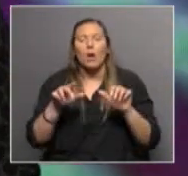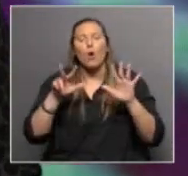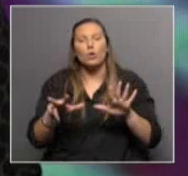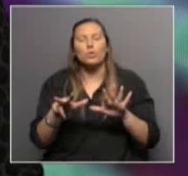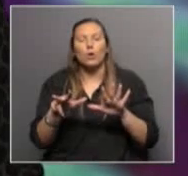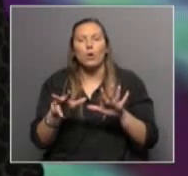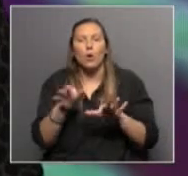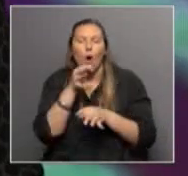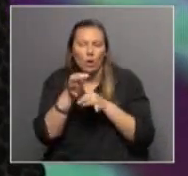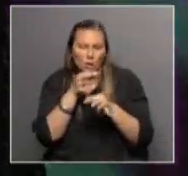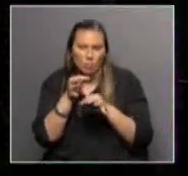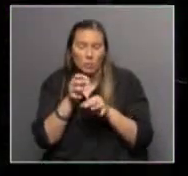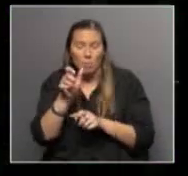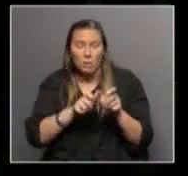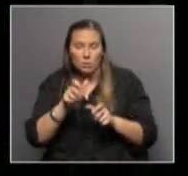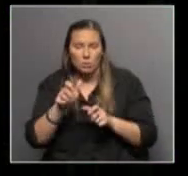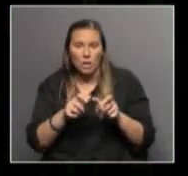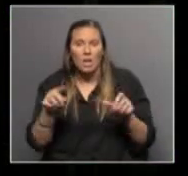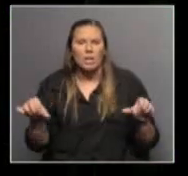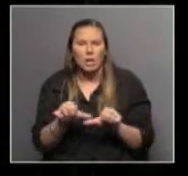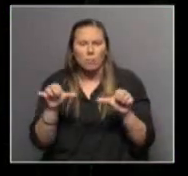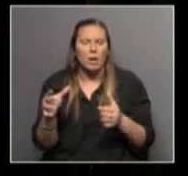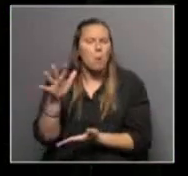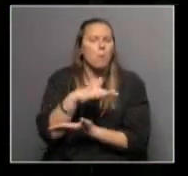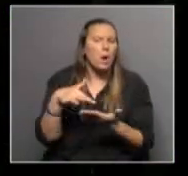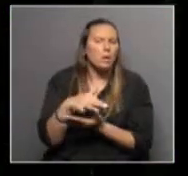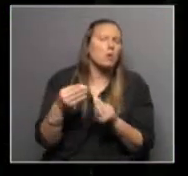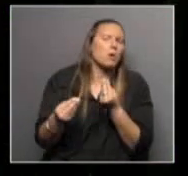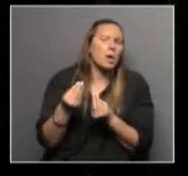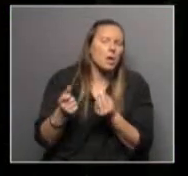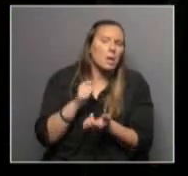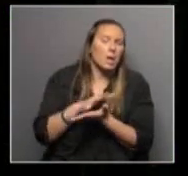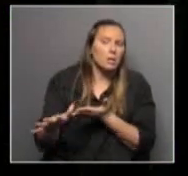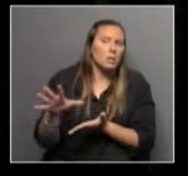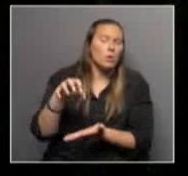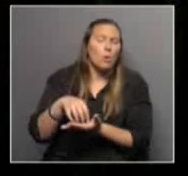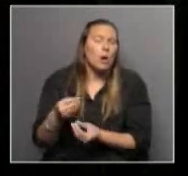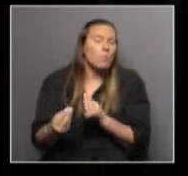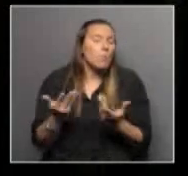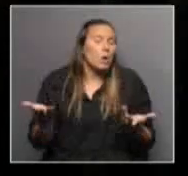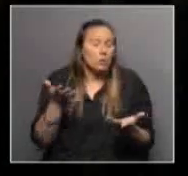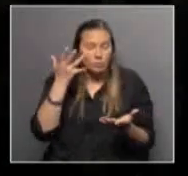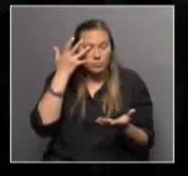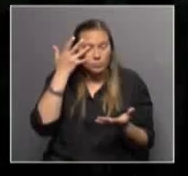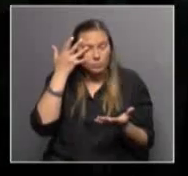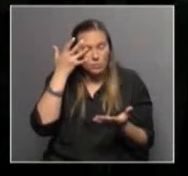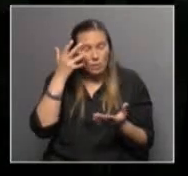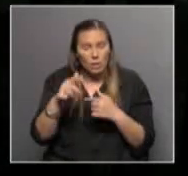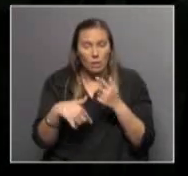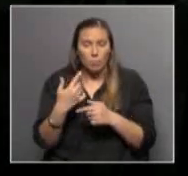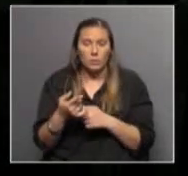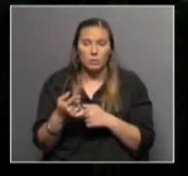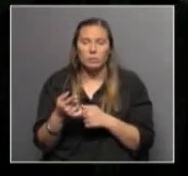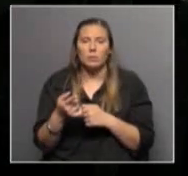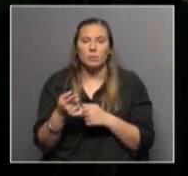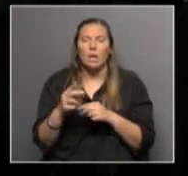recomendados y hasta gente que dice que hay para hacer en tal barrio ok para ser gratis en tal lado y después un fenómeno que es interesante y